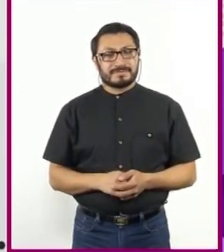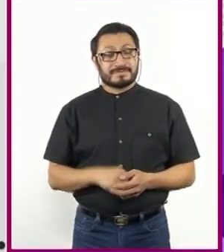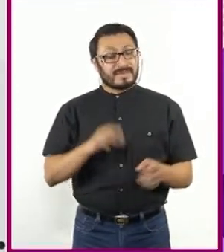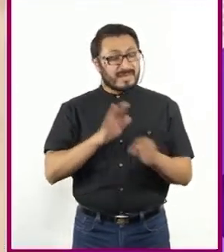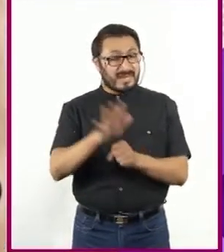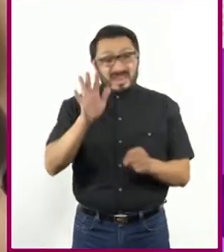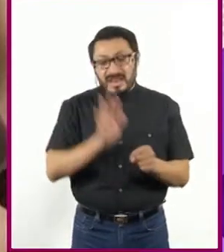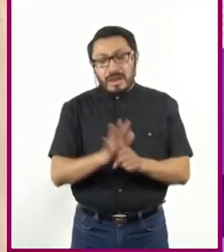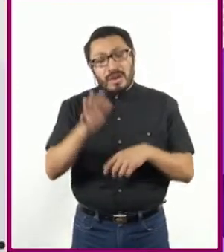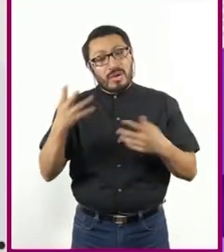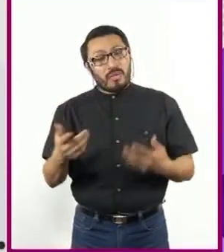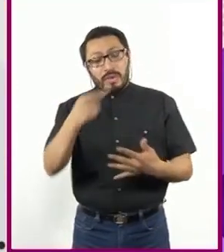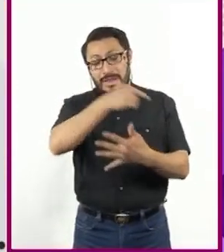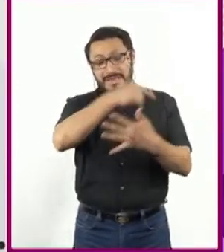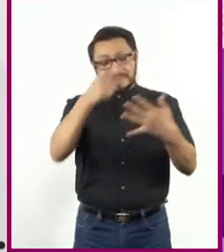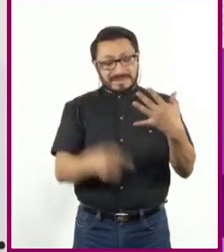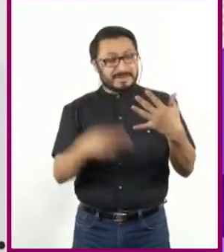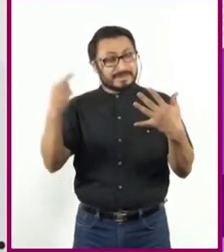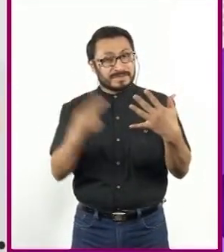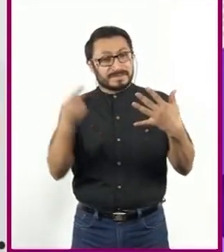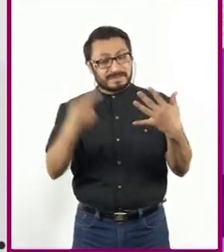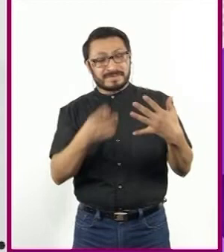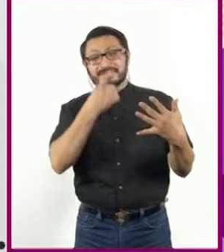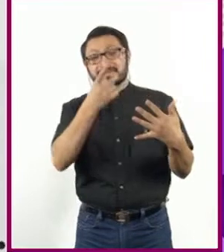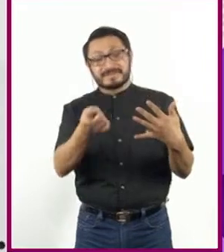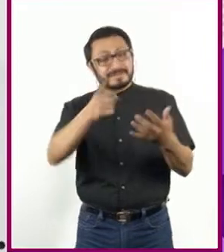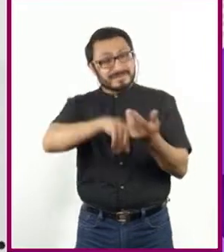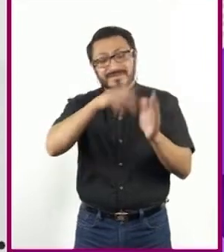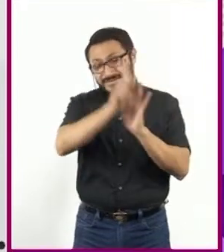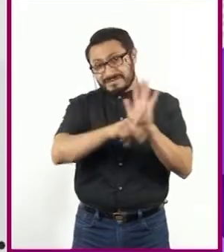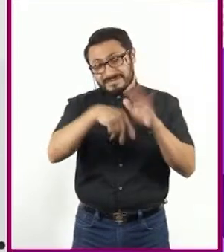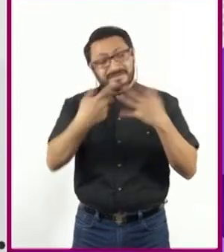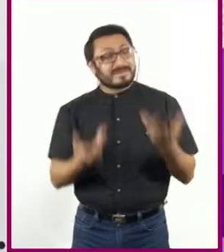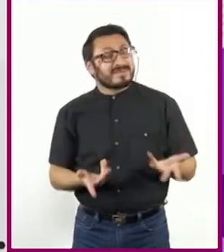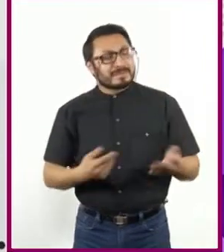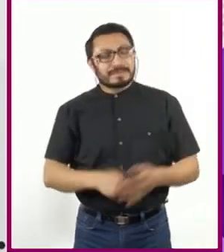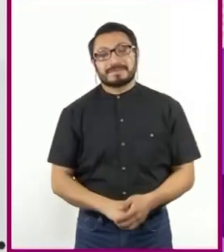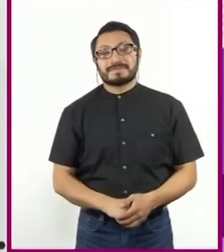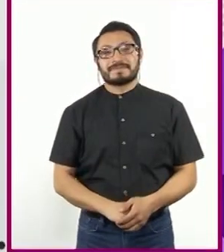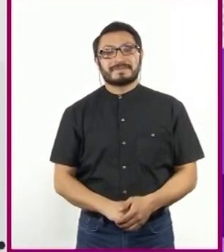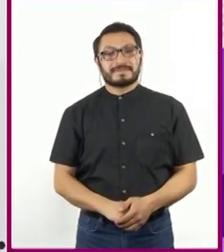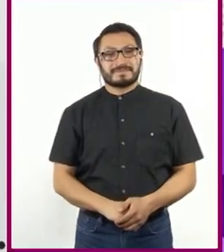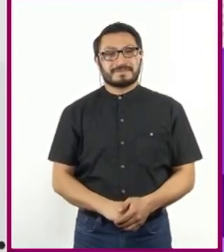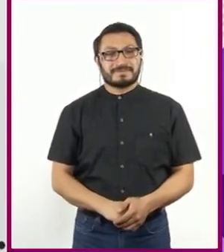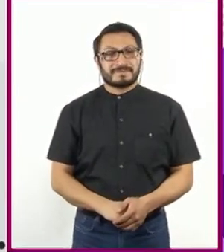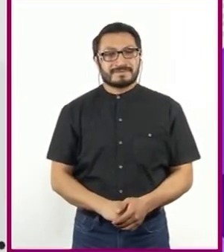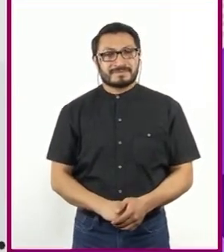¿Cuáles son las 5 necesidades que se mencionan en el video?